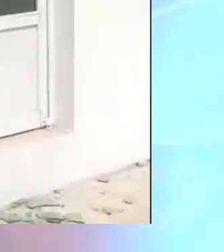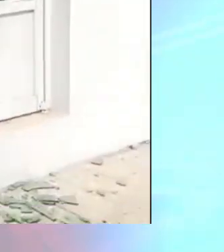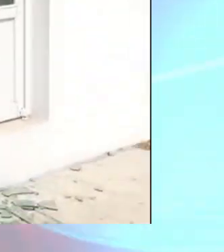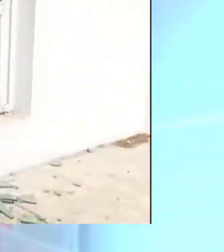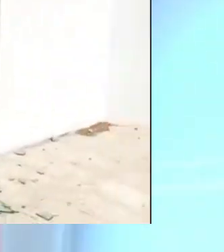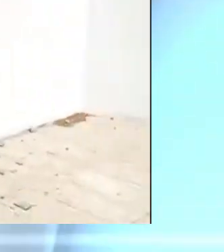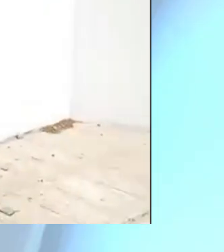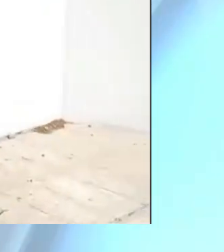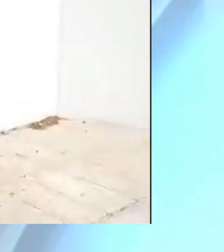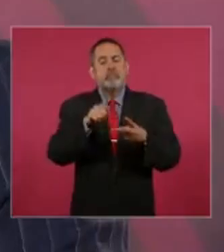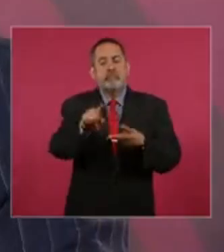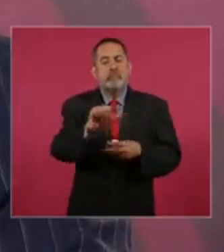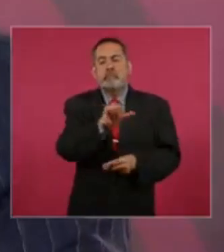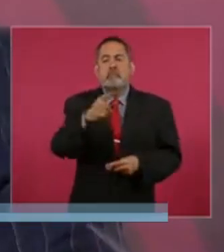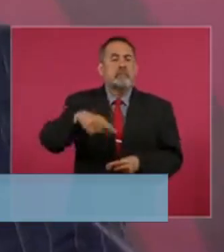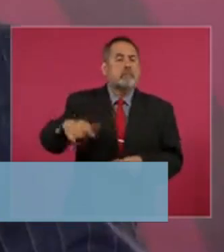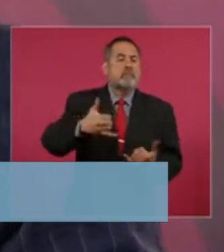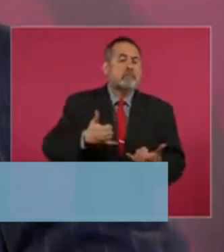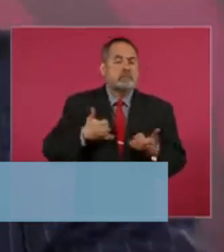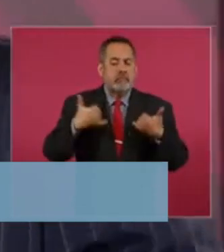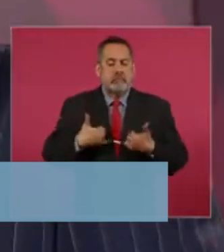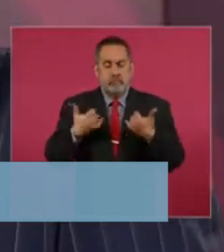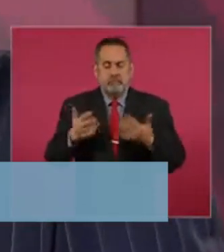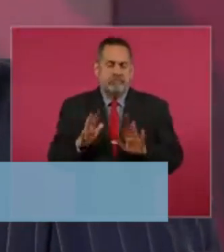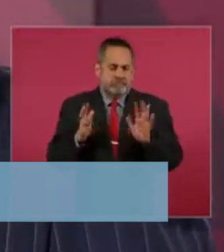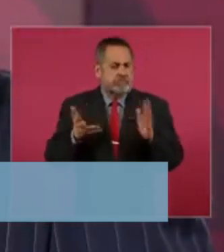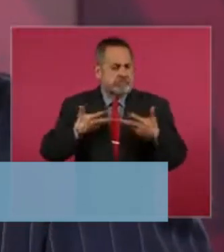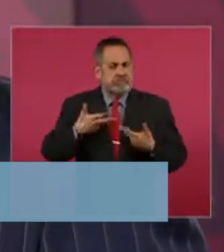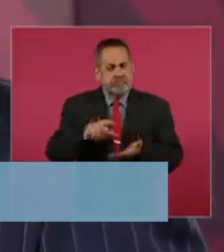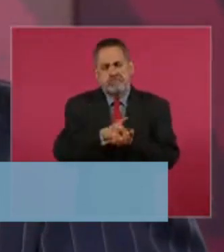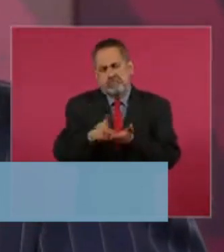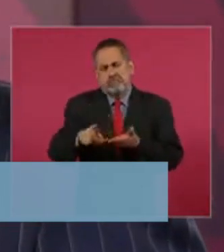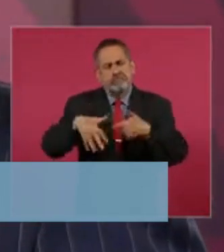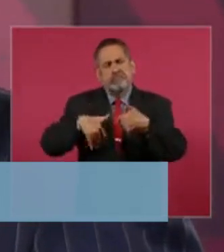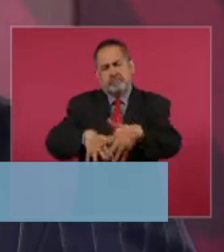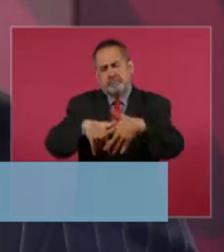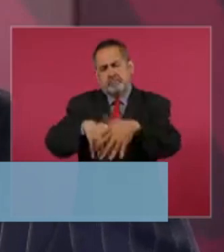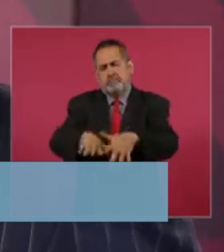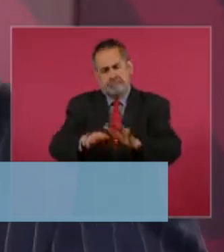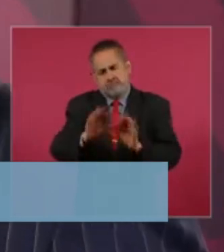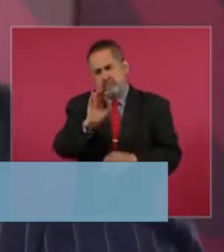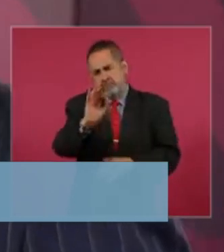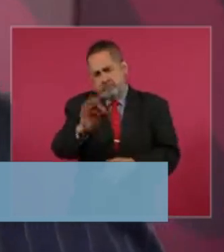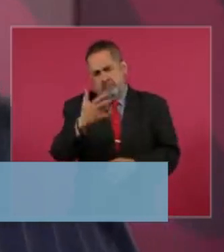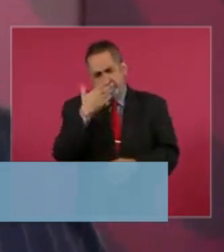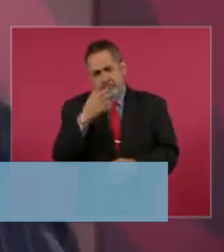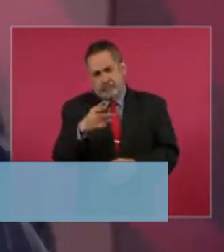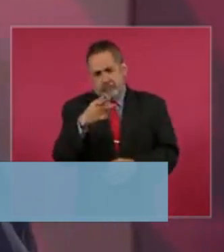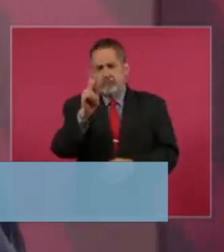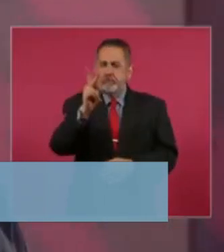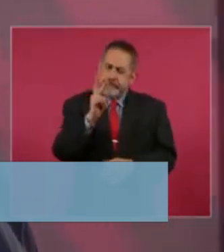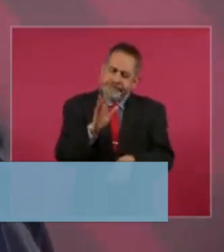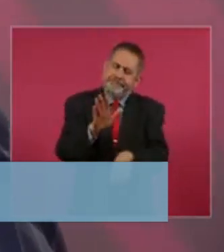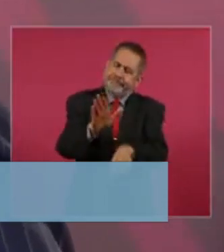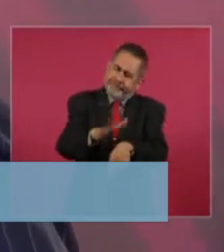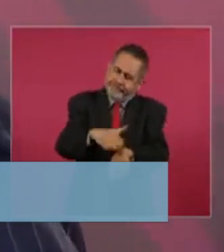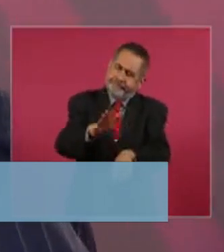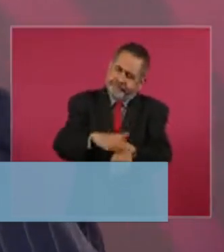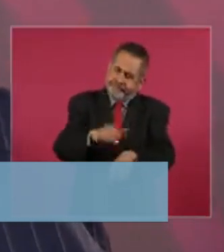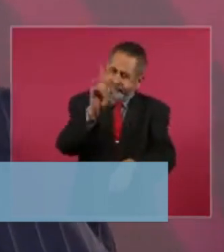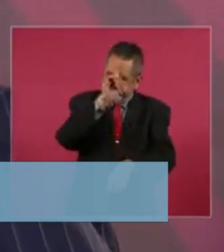Fiscalía General del Estado. Pues están en su derecho de manifestarse, solo que también les hago un llamado